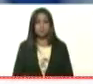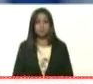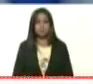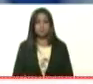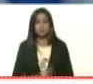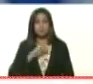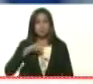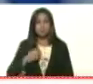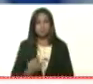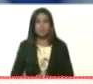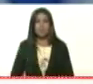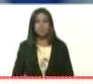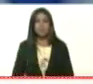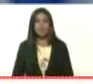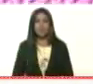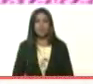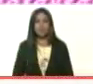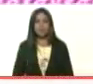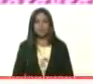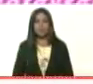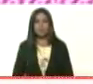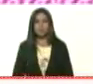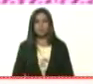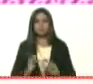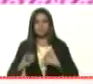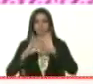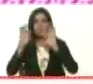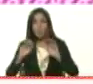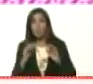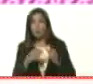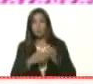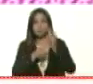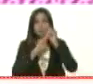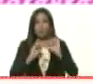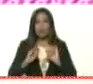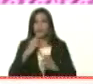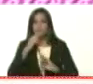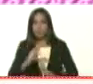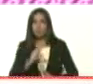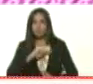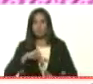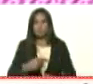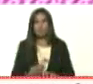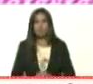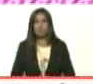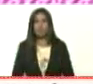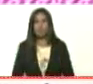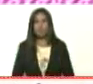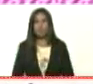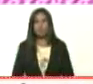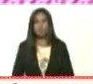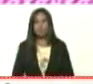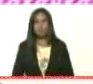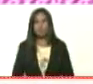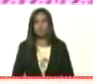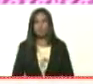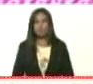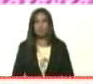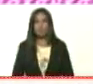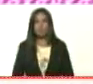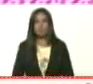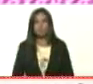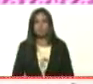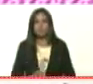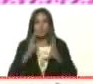Nosotros estamos haciendo una investigación. El profesor Pedro Calzadilla no nos ha dado resultado todavía, pero está en la investigación. Una